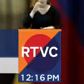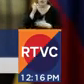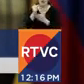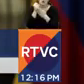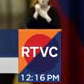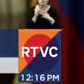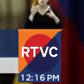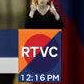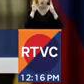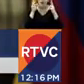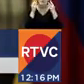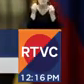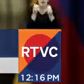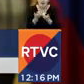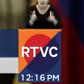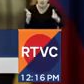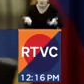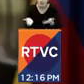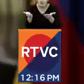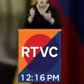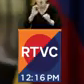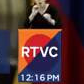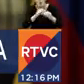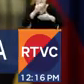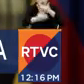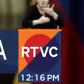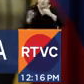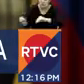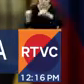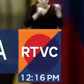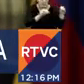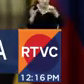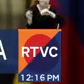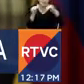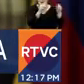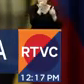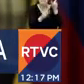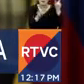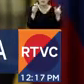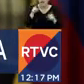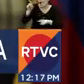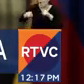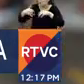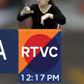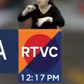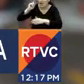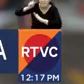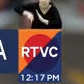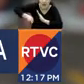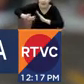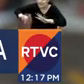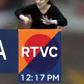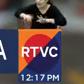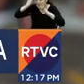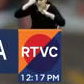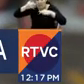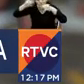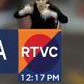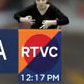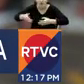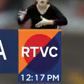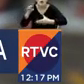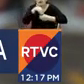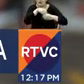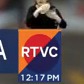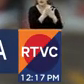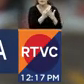liberar estas estaciones de policía trasladando a las personas condenadas, sindicadas. Las estaciones del centro y del norte tienen